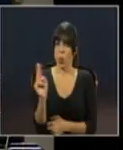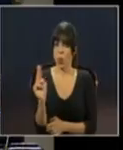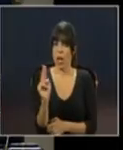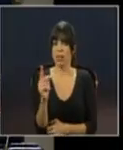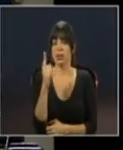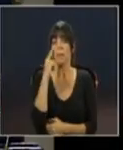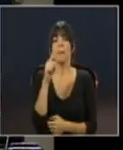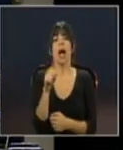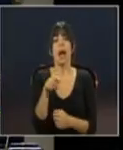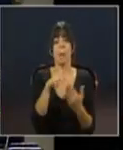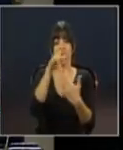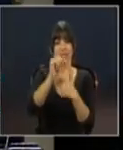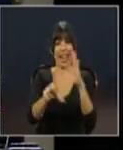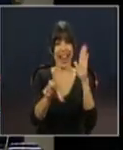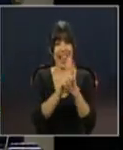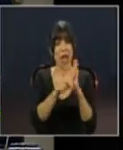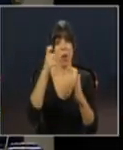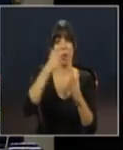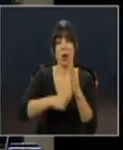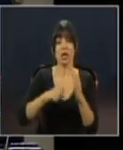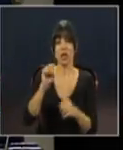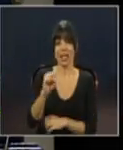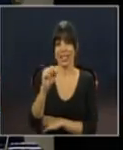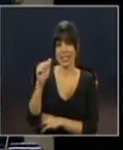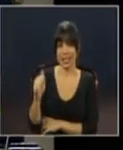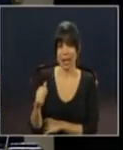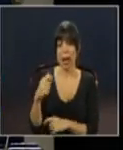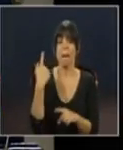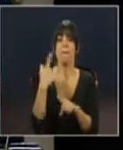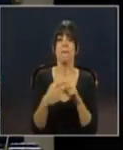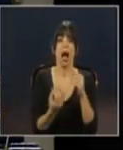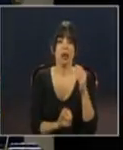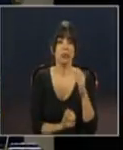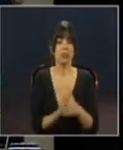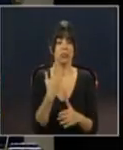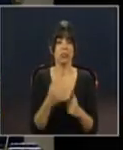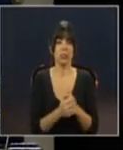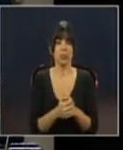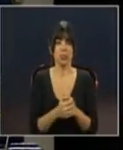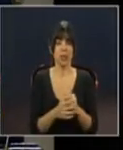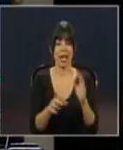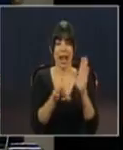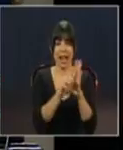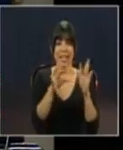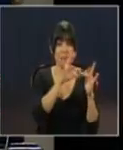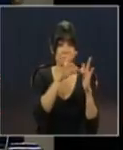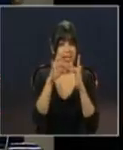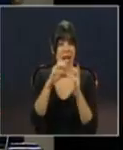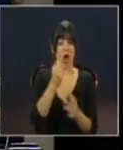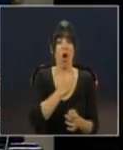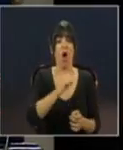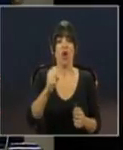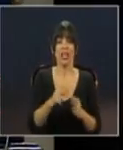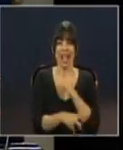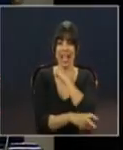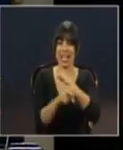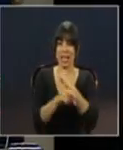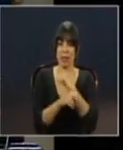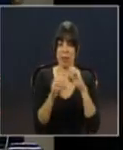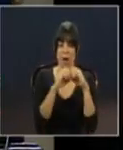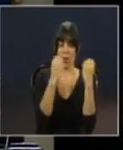los proyectos de ley impuesto a sociedades anónimas y creación de la Jurisdicción Especial contra el Crimen